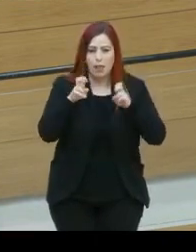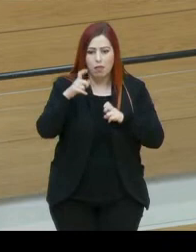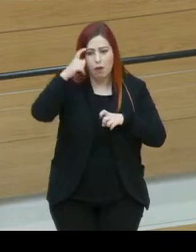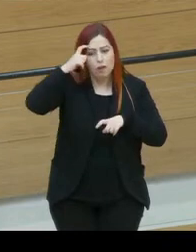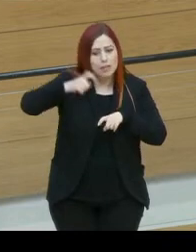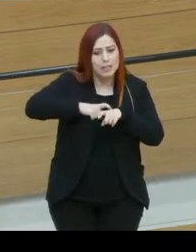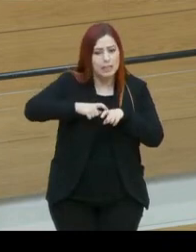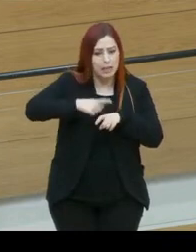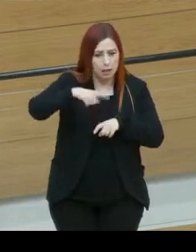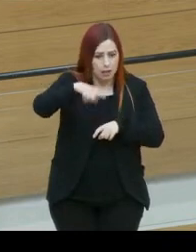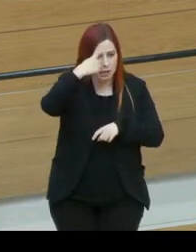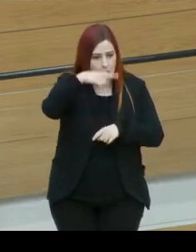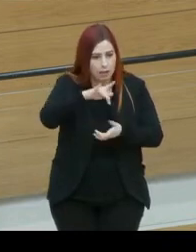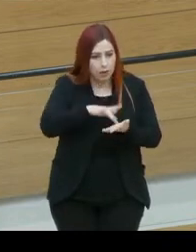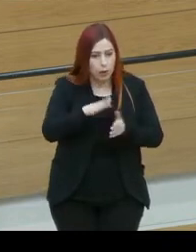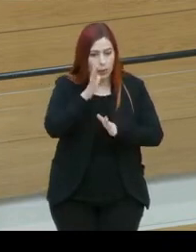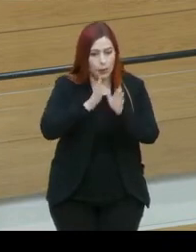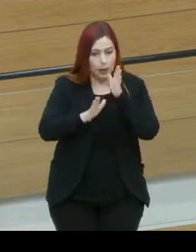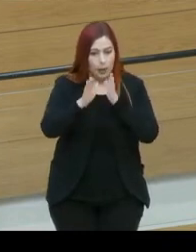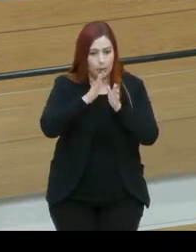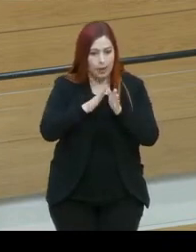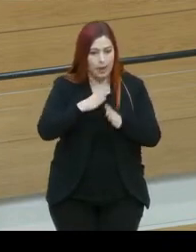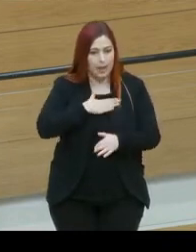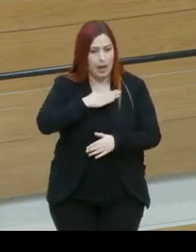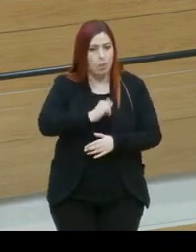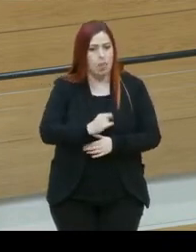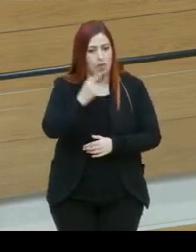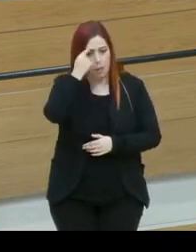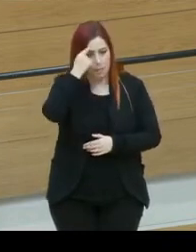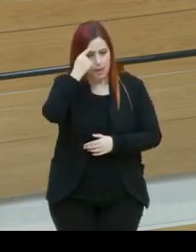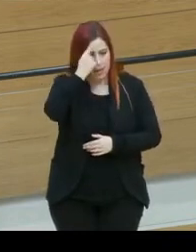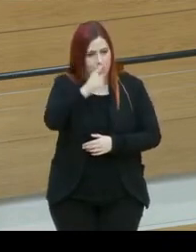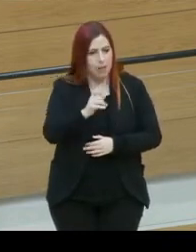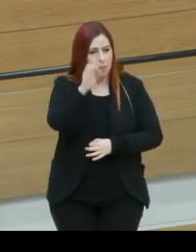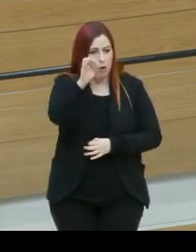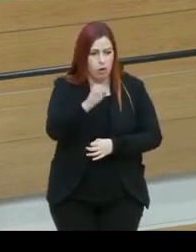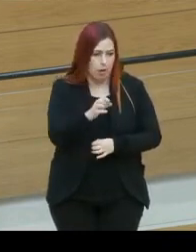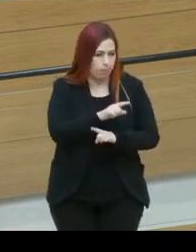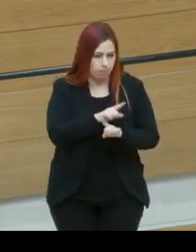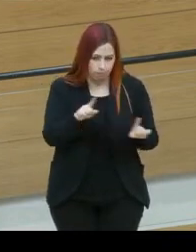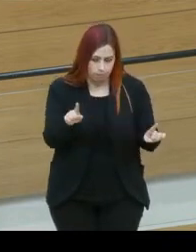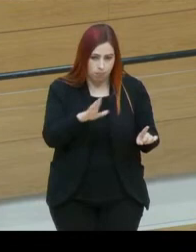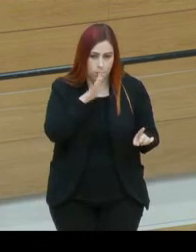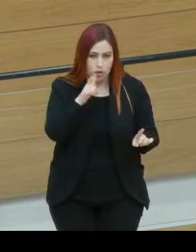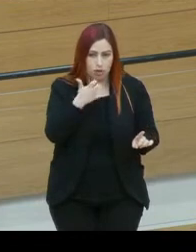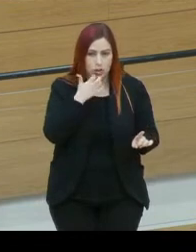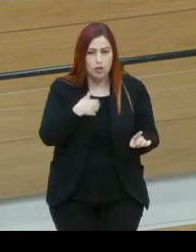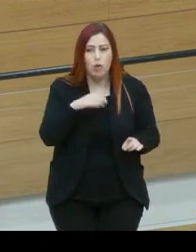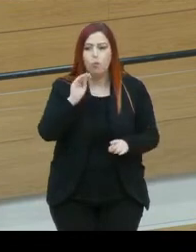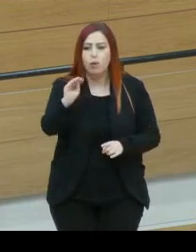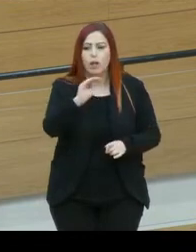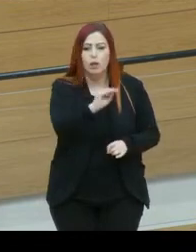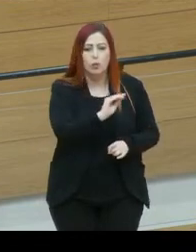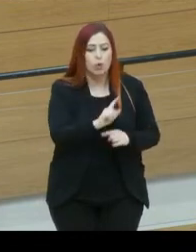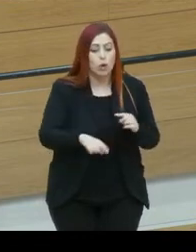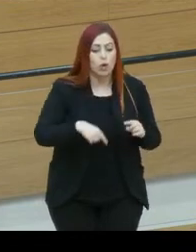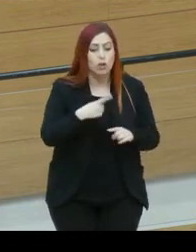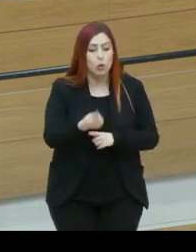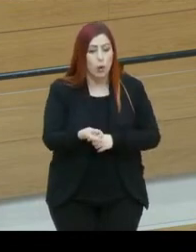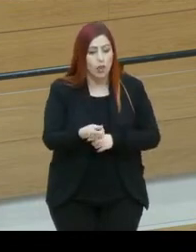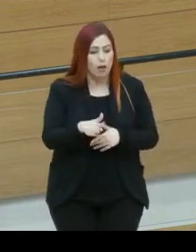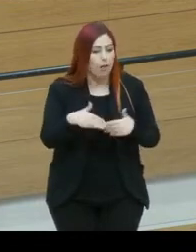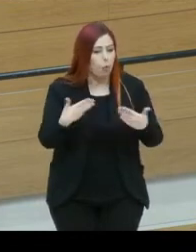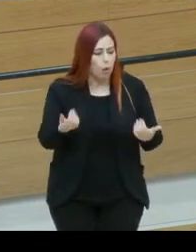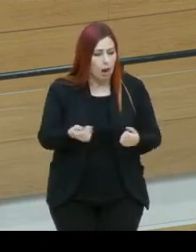que cuando bebemos nuestras facultades mentales no están al 100%. Entonces, si yo os pregunto qué consecuencias tiene el